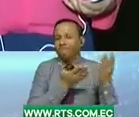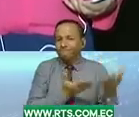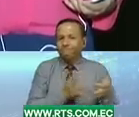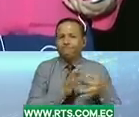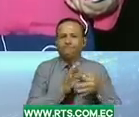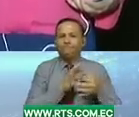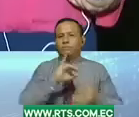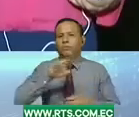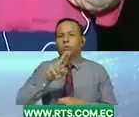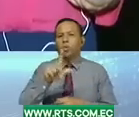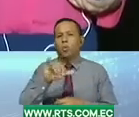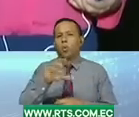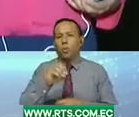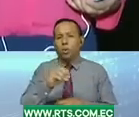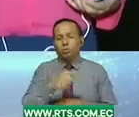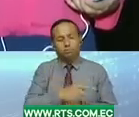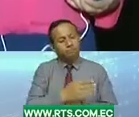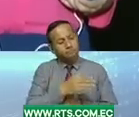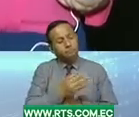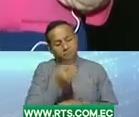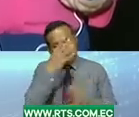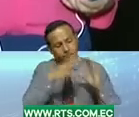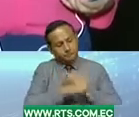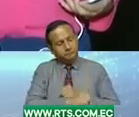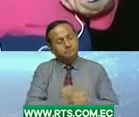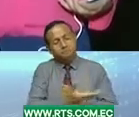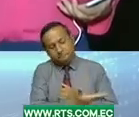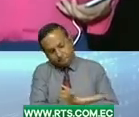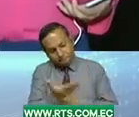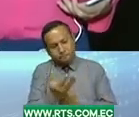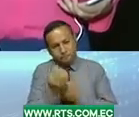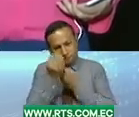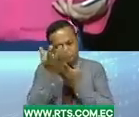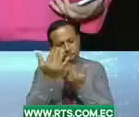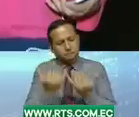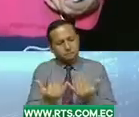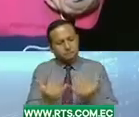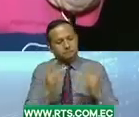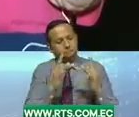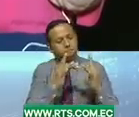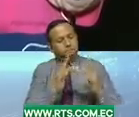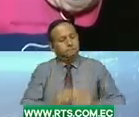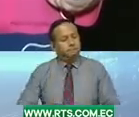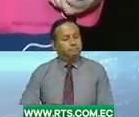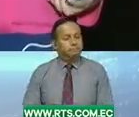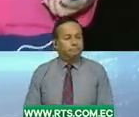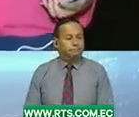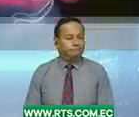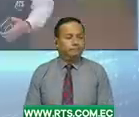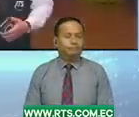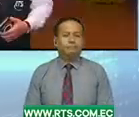Julio César Saona. Julio César, buenas noches. Adelante, por favor, con el reporte que nos tienes preparado.